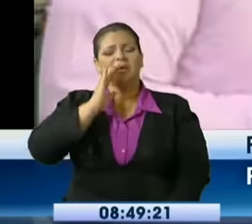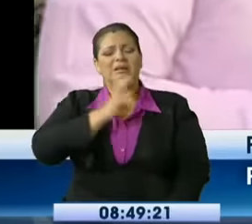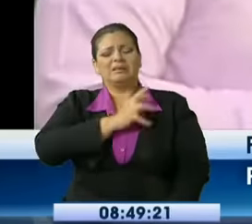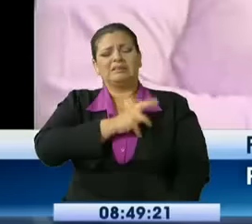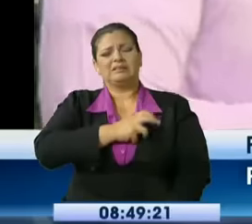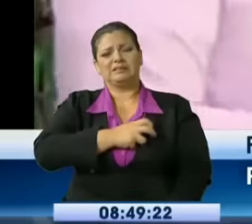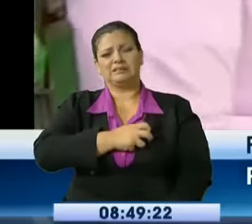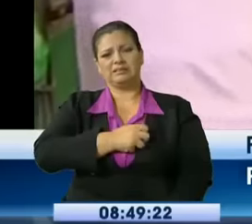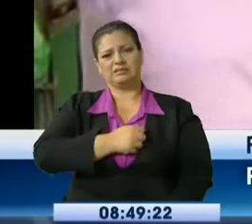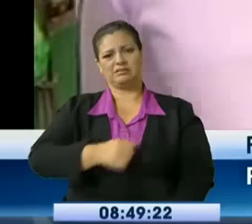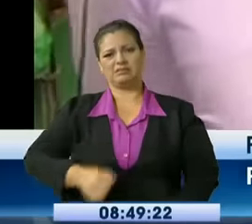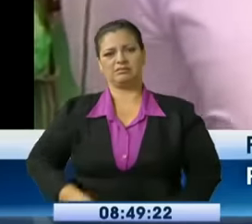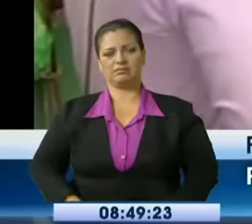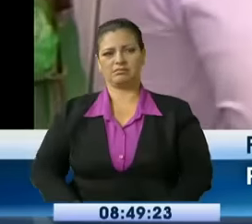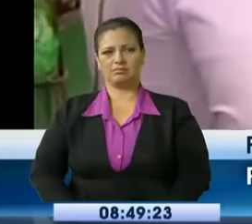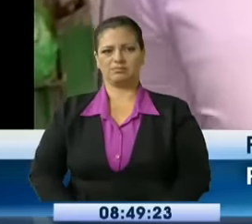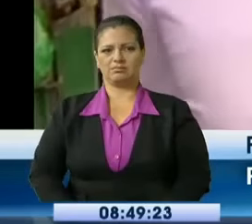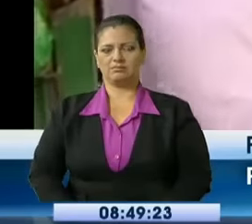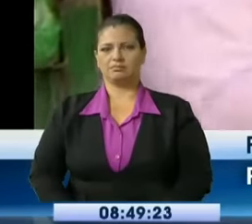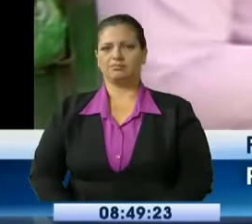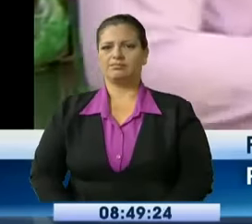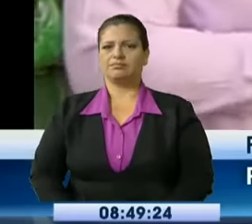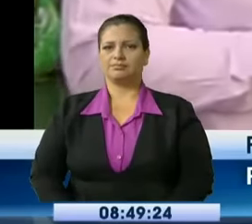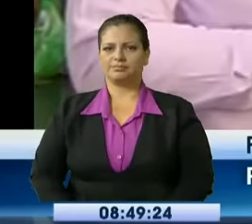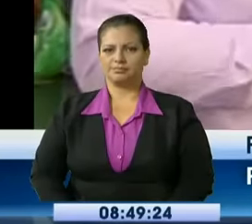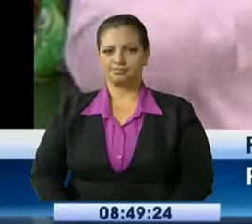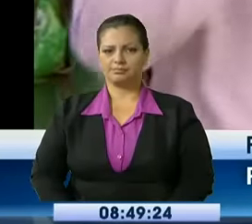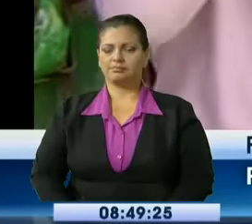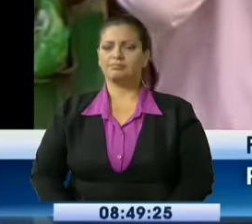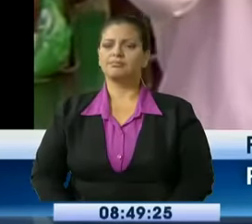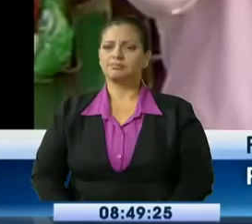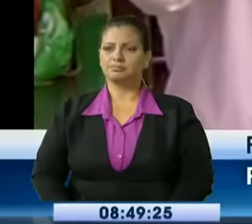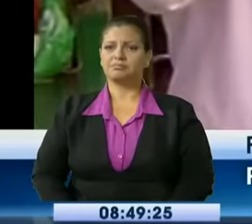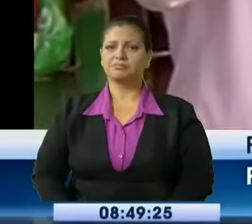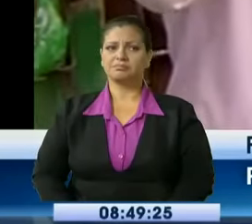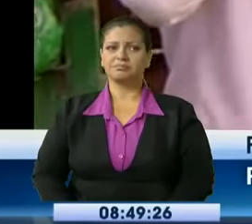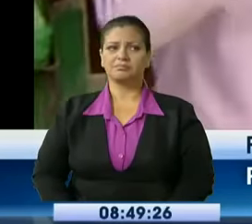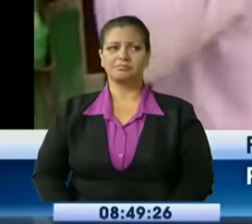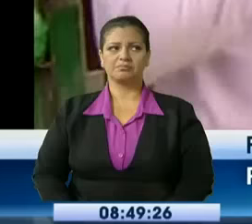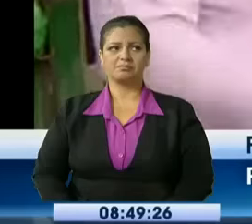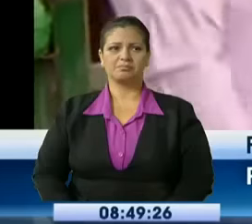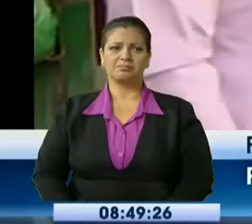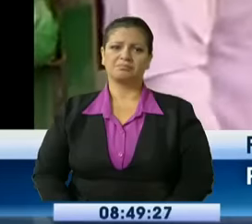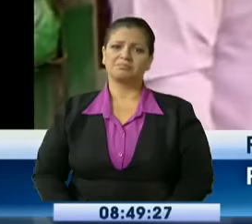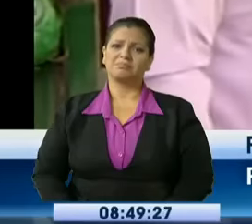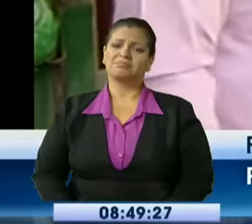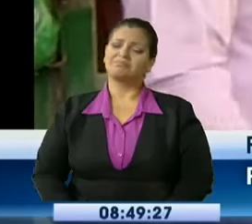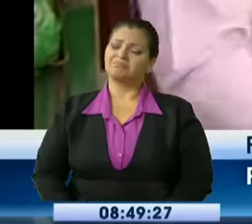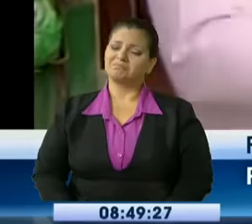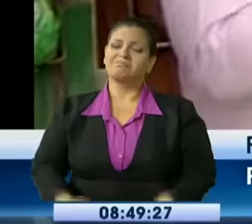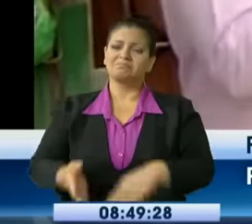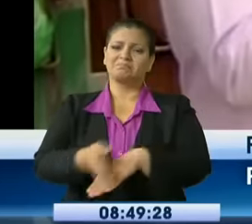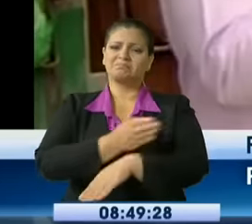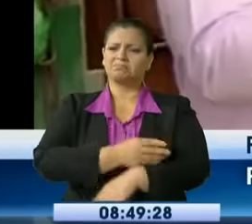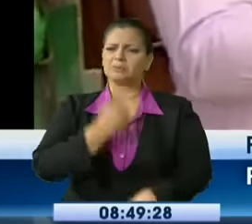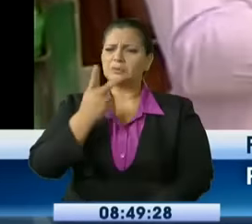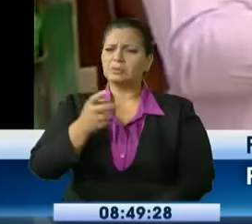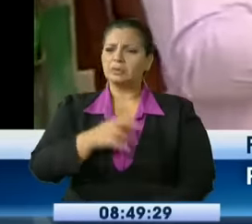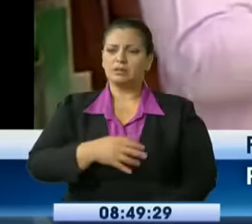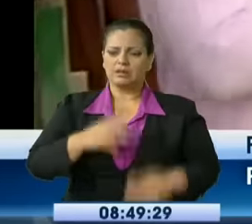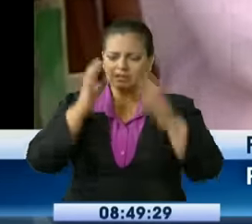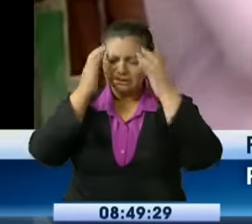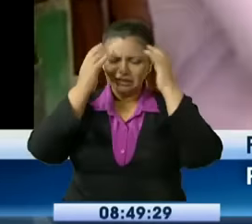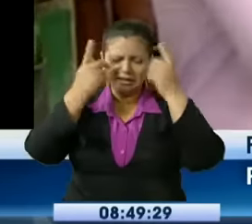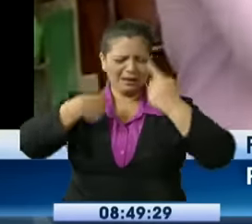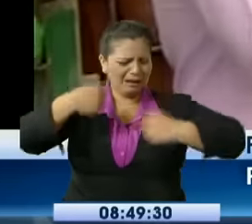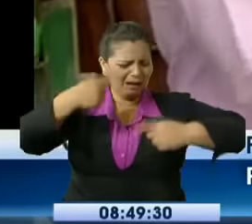mamá ahorita está tranquilizándose ahorita un poquito porque nuevamente le acaba de dar un episodio. ¿Ustedes le están dando el